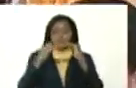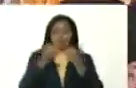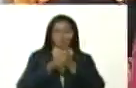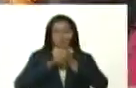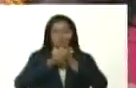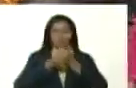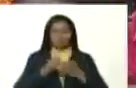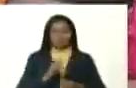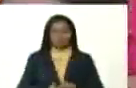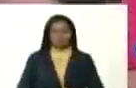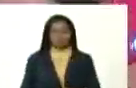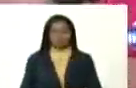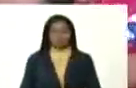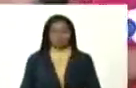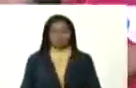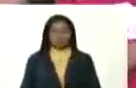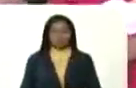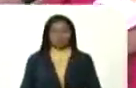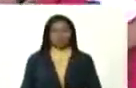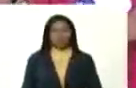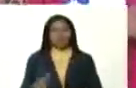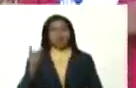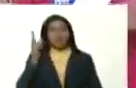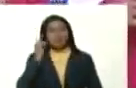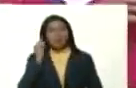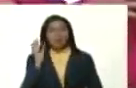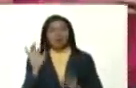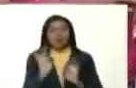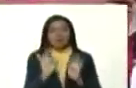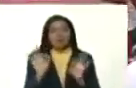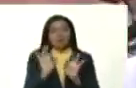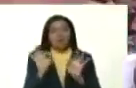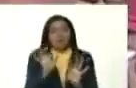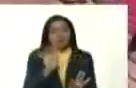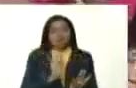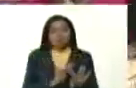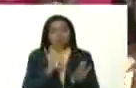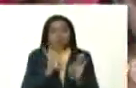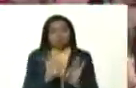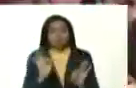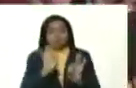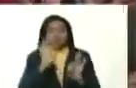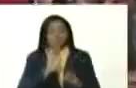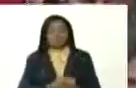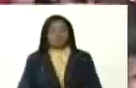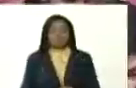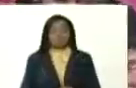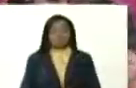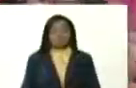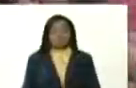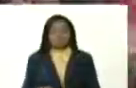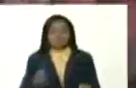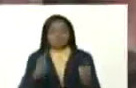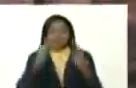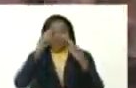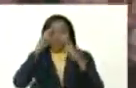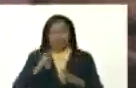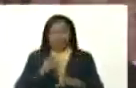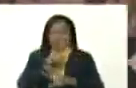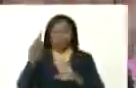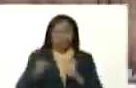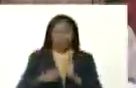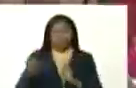amor a la mujer ni con el pétalo de una rosa. Respeto total a las